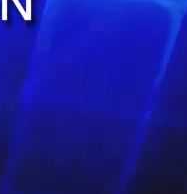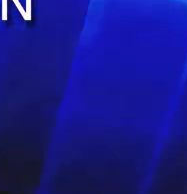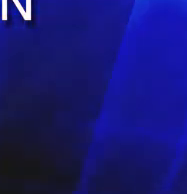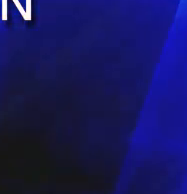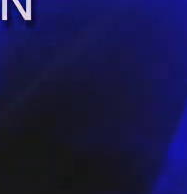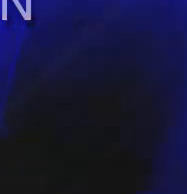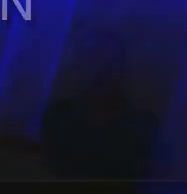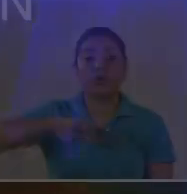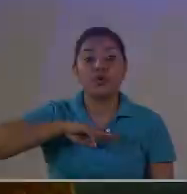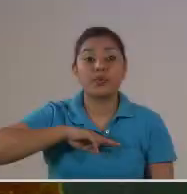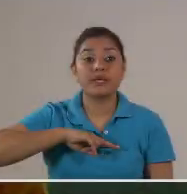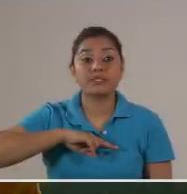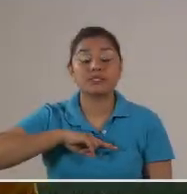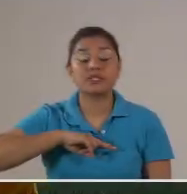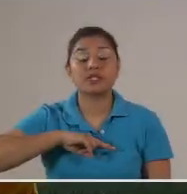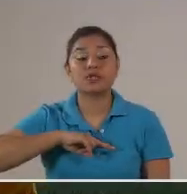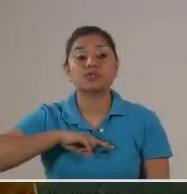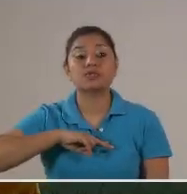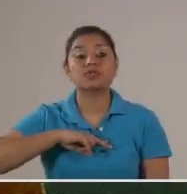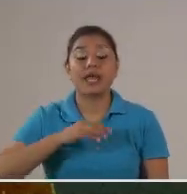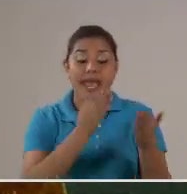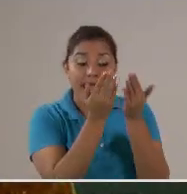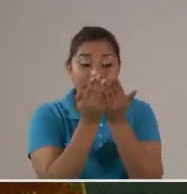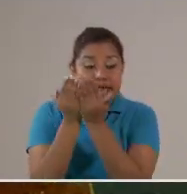nuestros eruditos